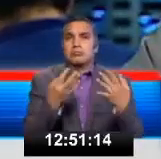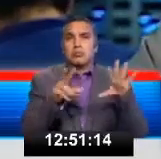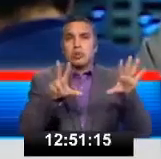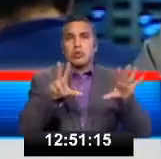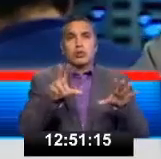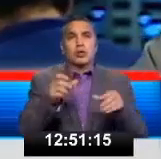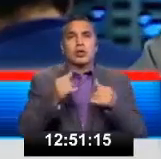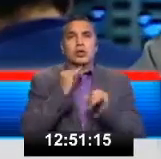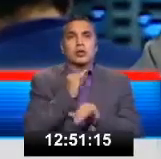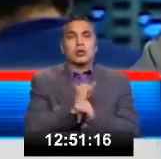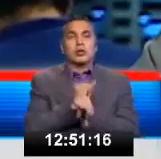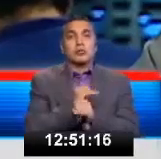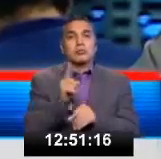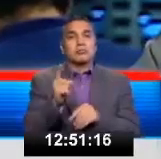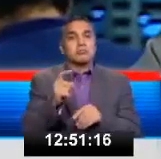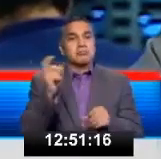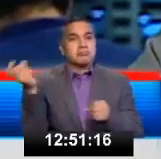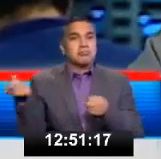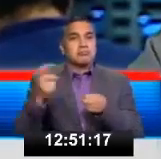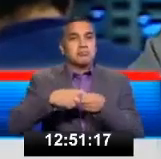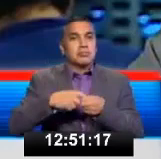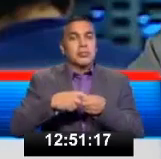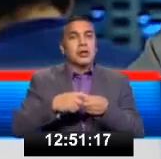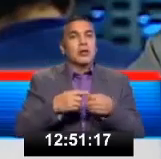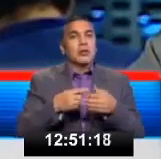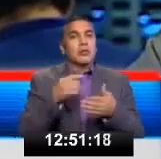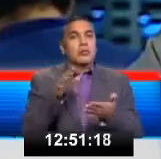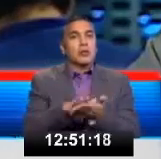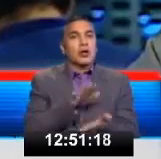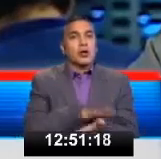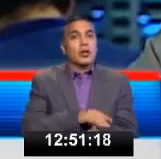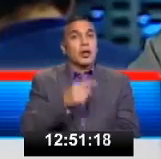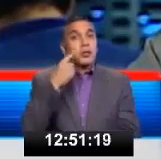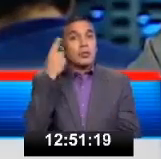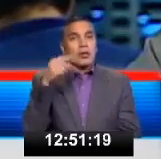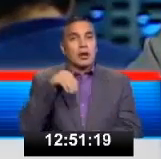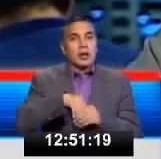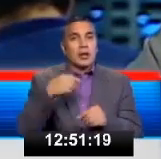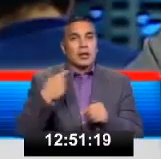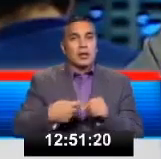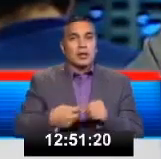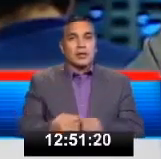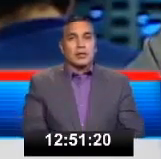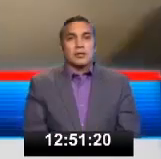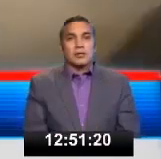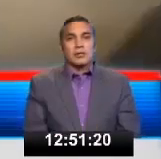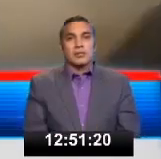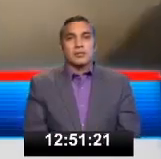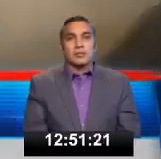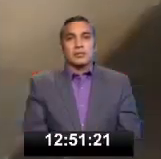8 instituciones que forman parte de este proyecto en la capital.